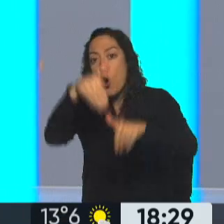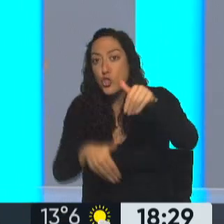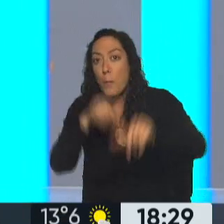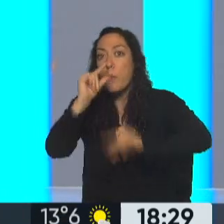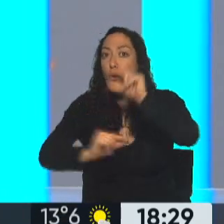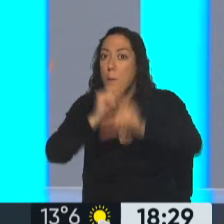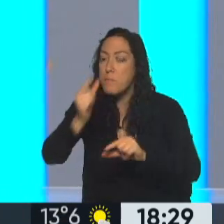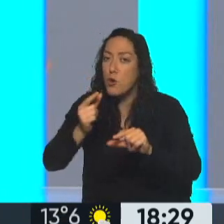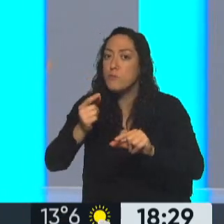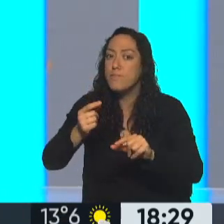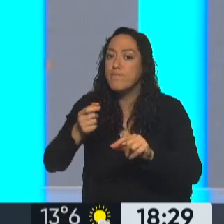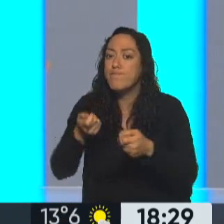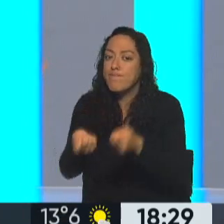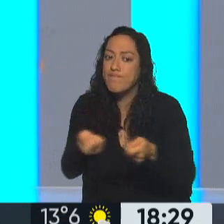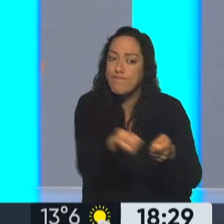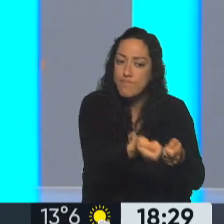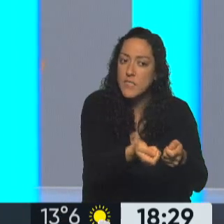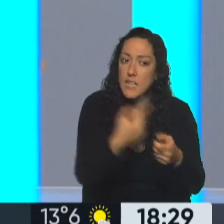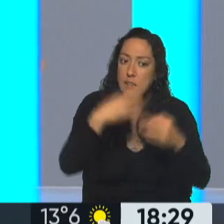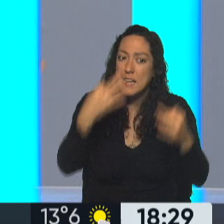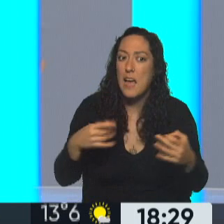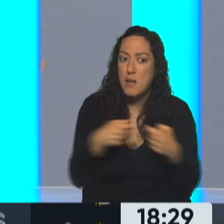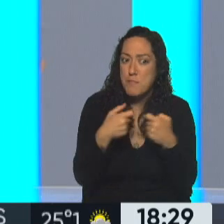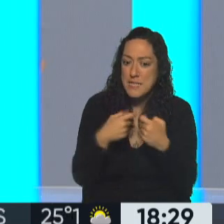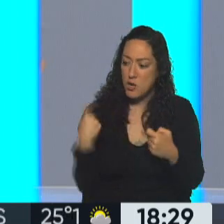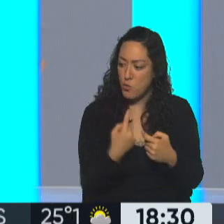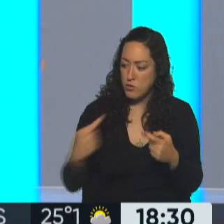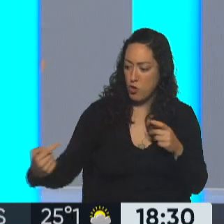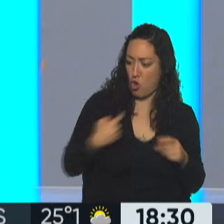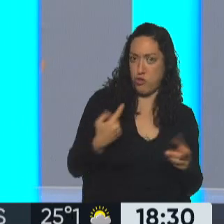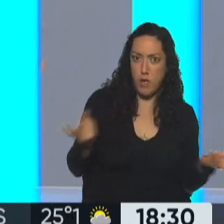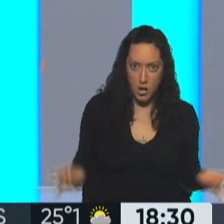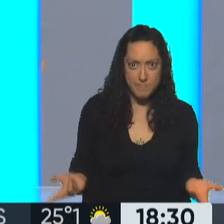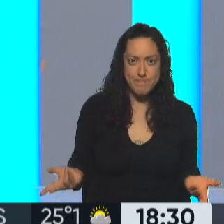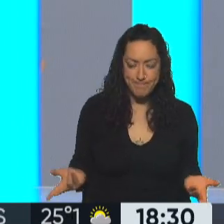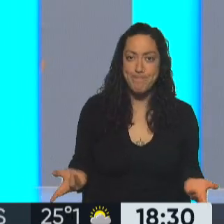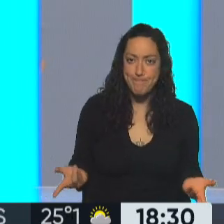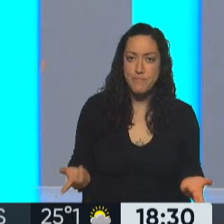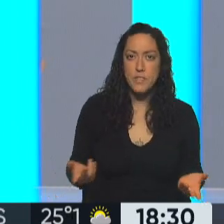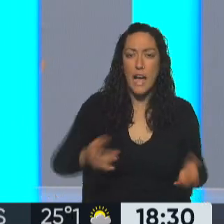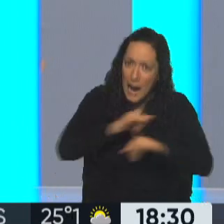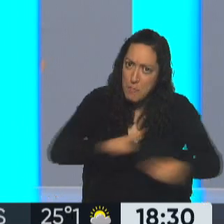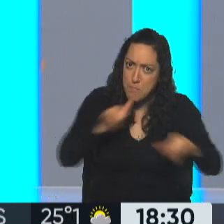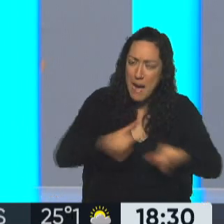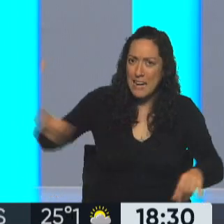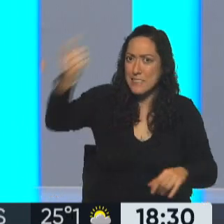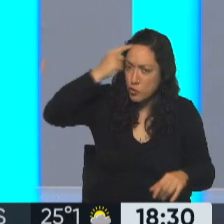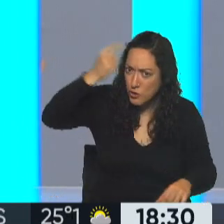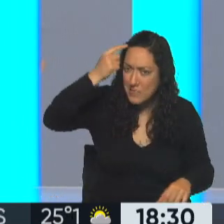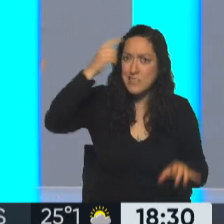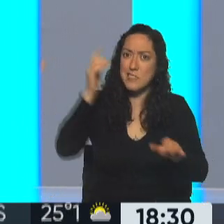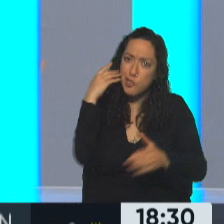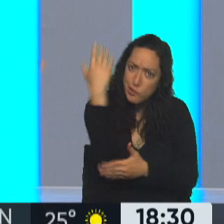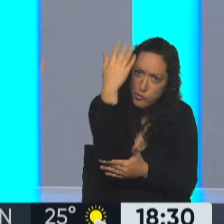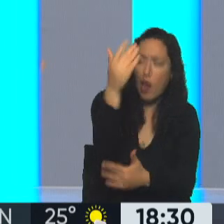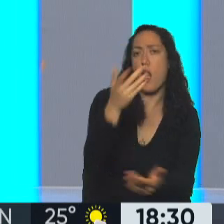a trabajar y a convencer de que va en contra de nosotros. Entonces, debemos hacer una gran campaña de charla y por eso es